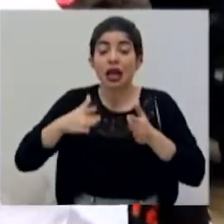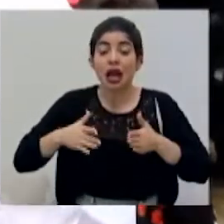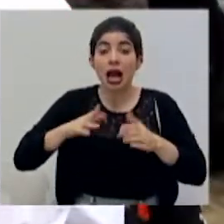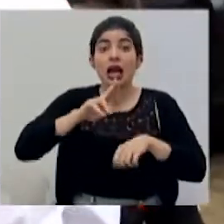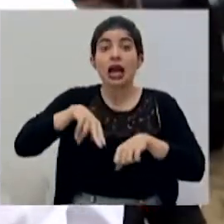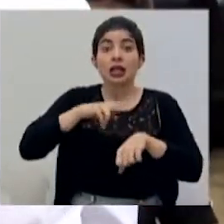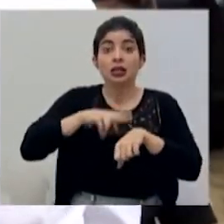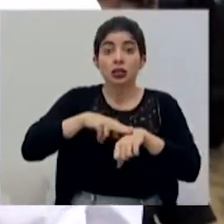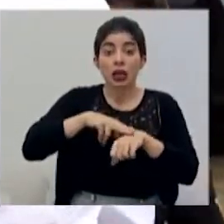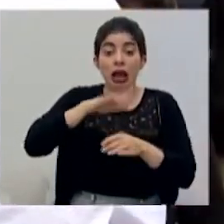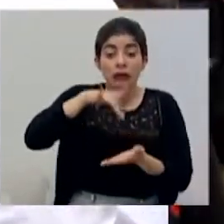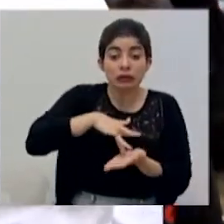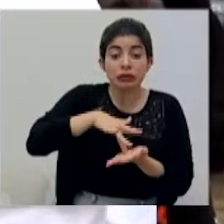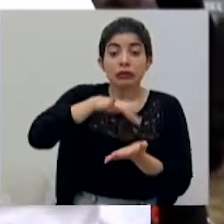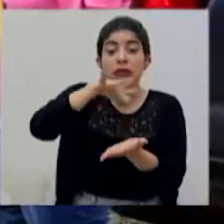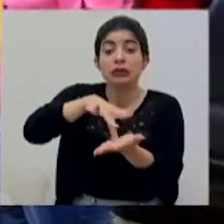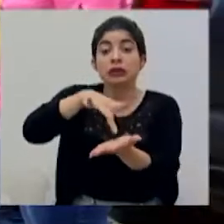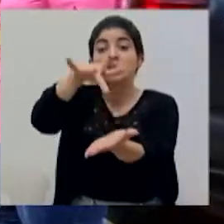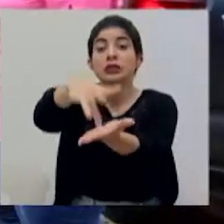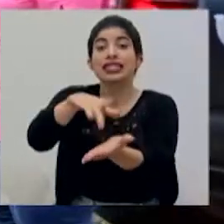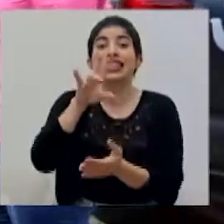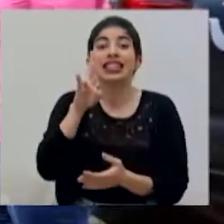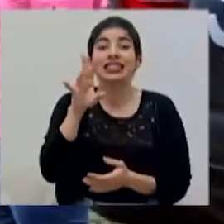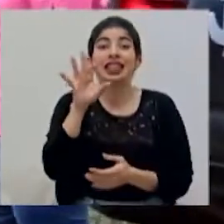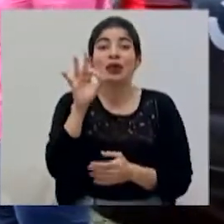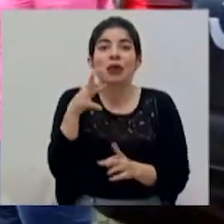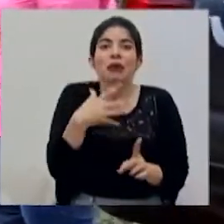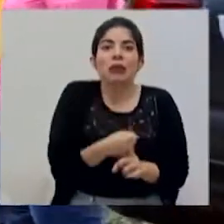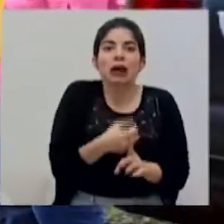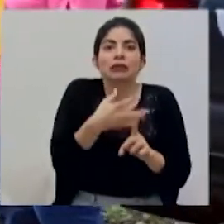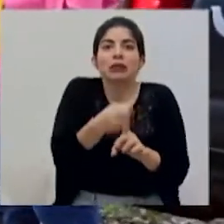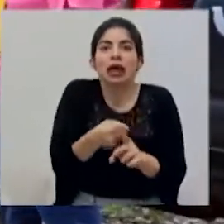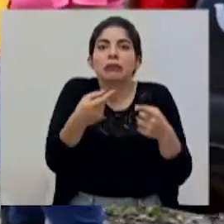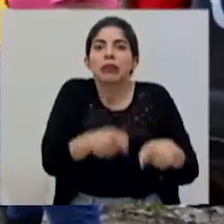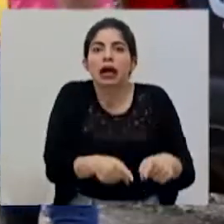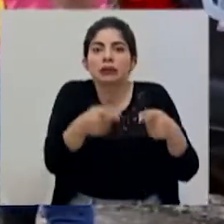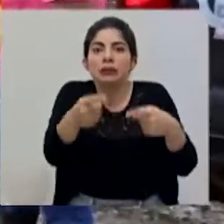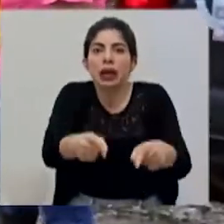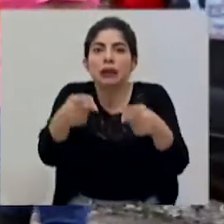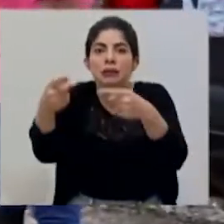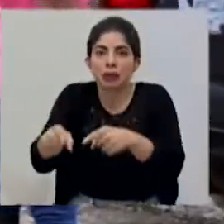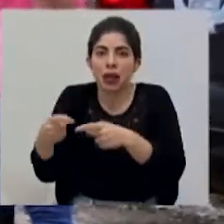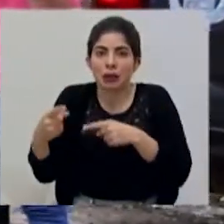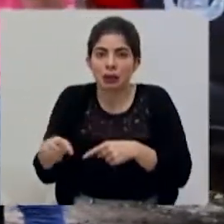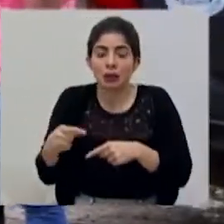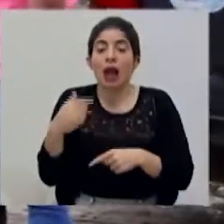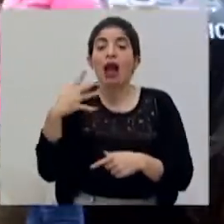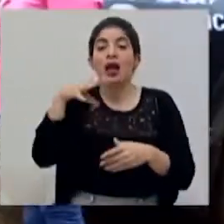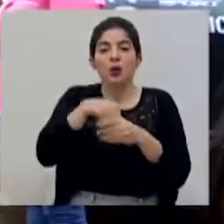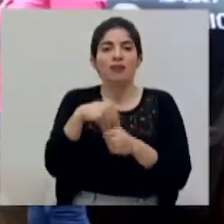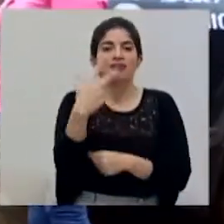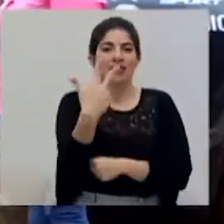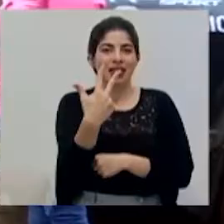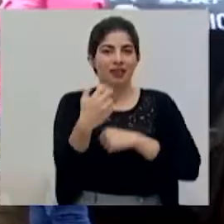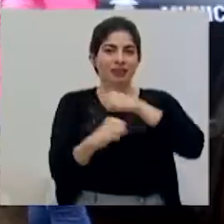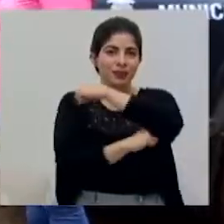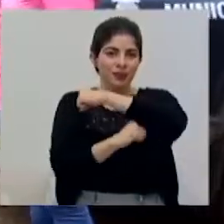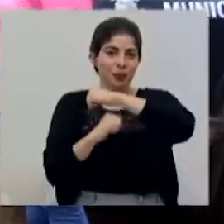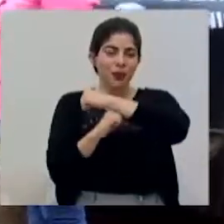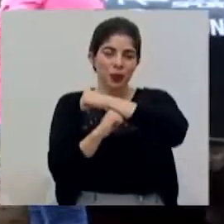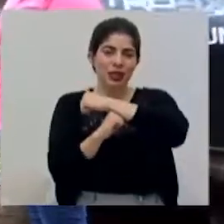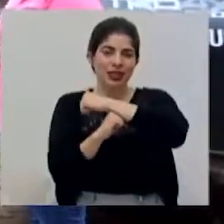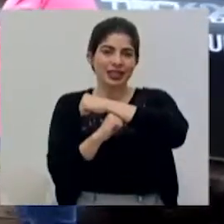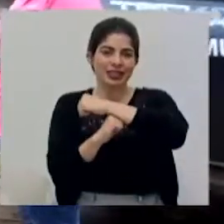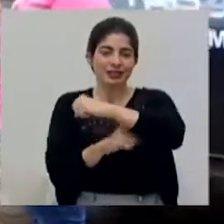nacionales hasta este momento se han reportado con impactos. Ello incluye 3 puentes que